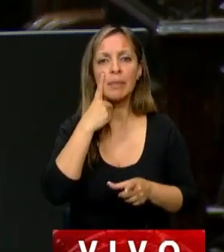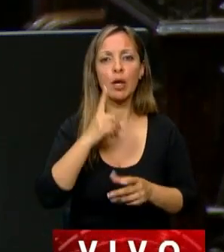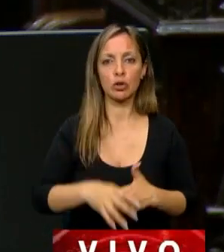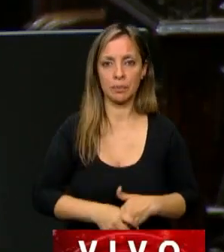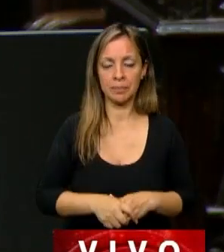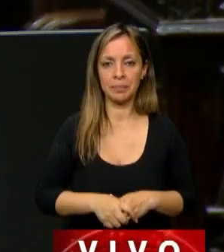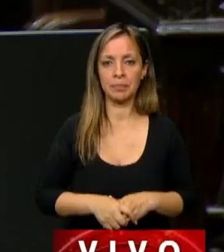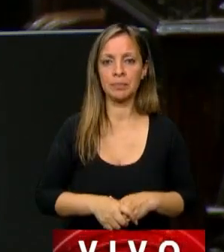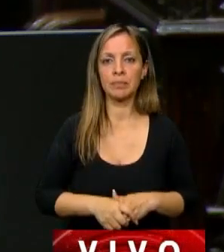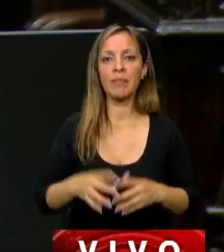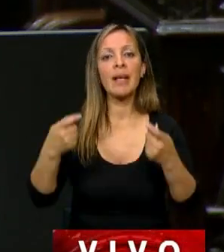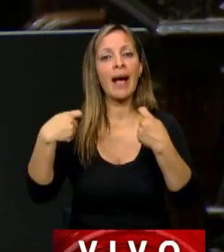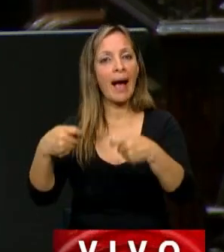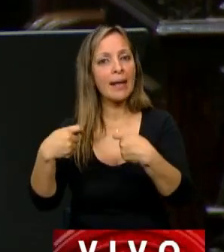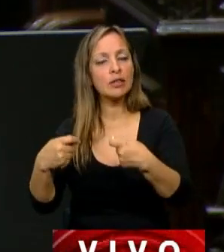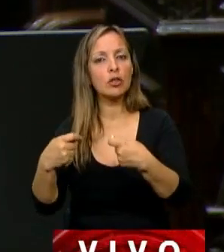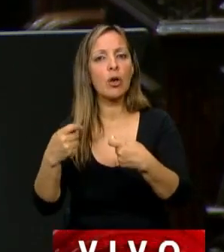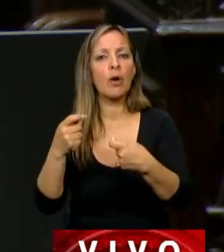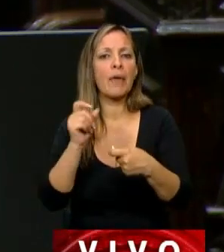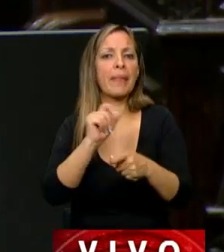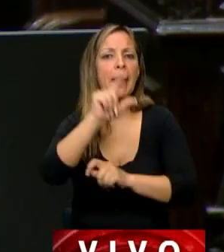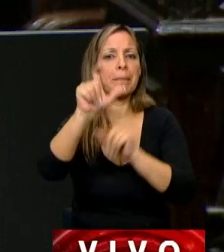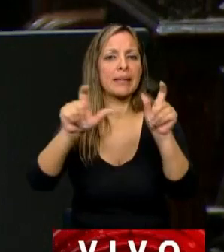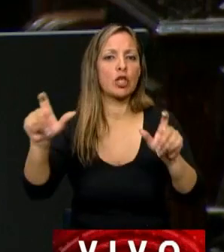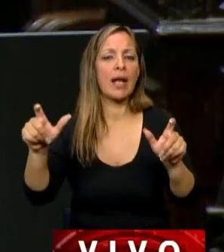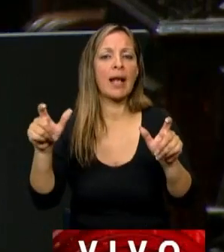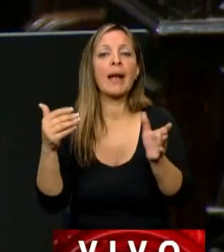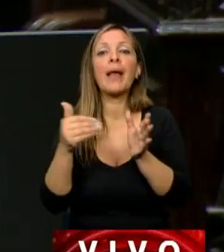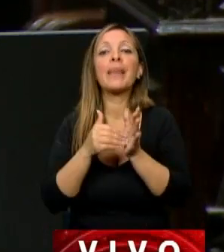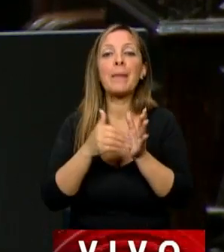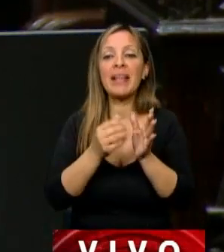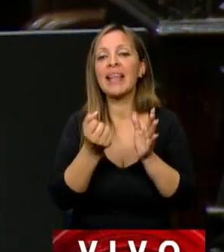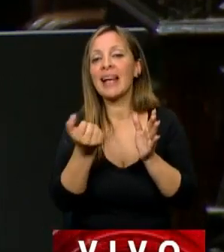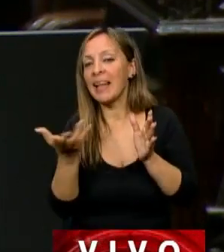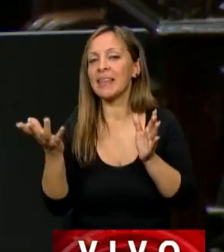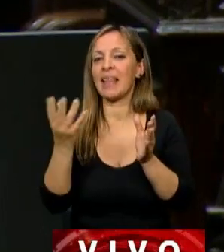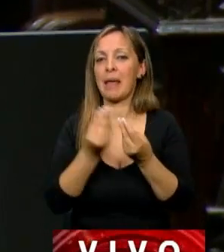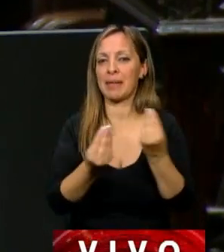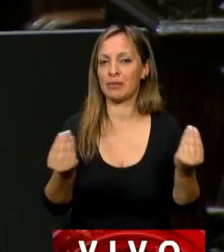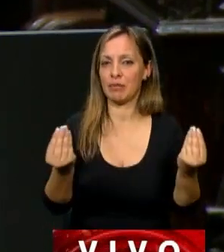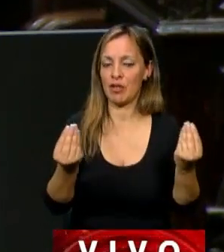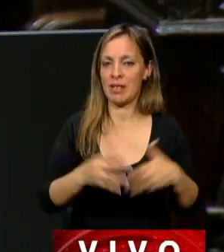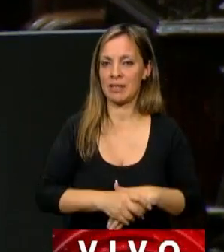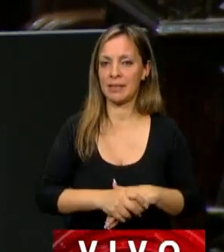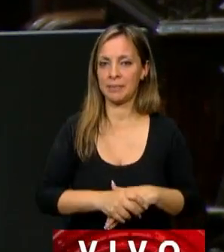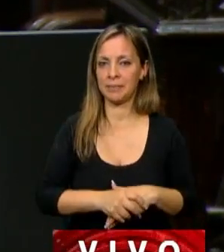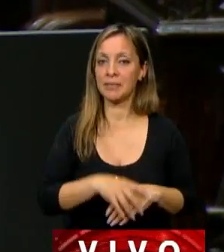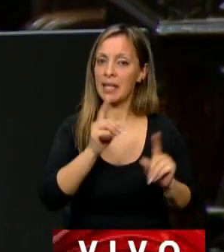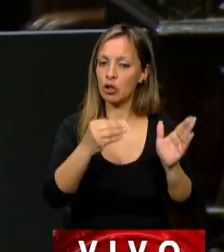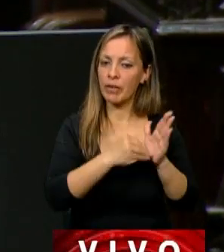ley, el gasto en personal acorde al nivel de población que se fijaba también en el año